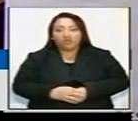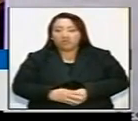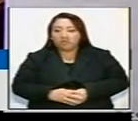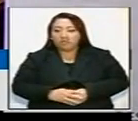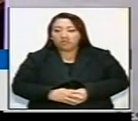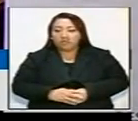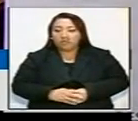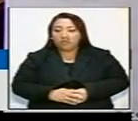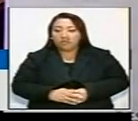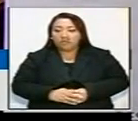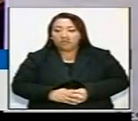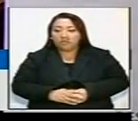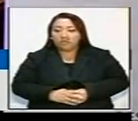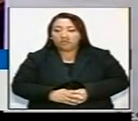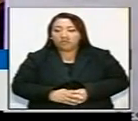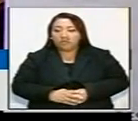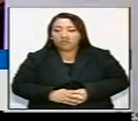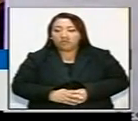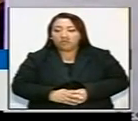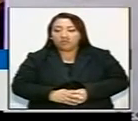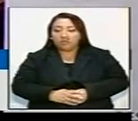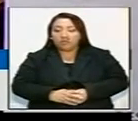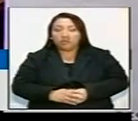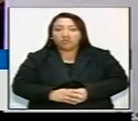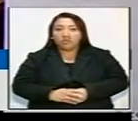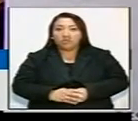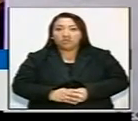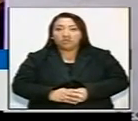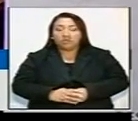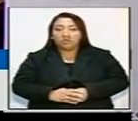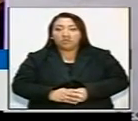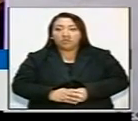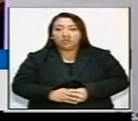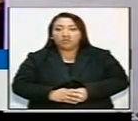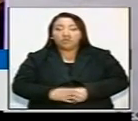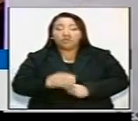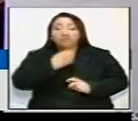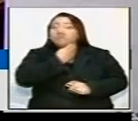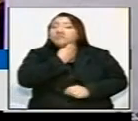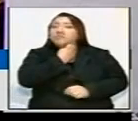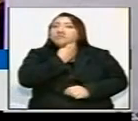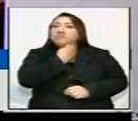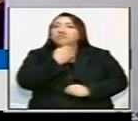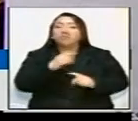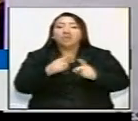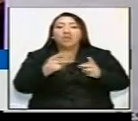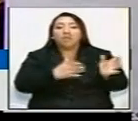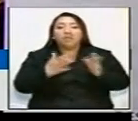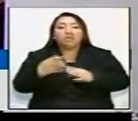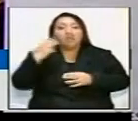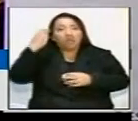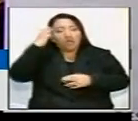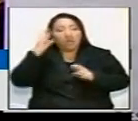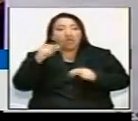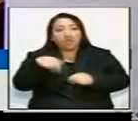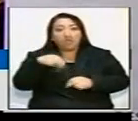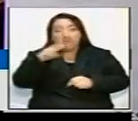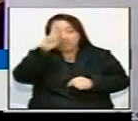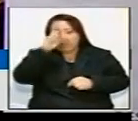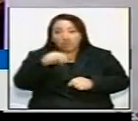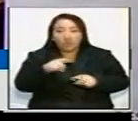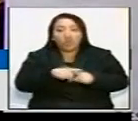también al final del día la parte política, y estoy segura que también en su país como en el